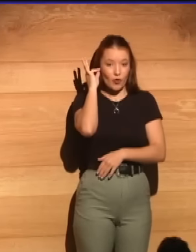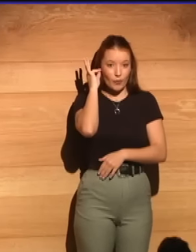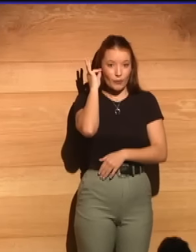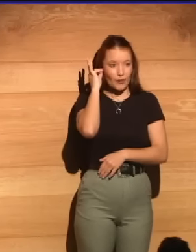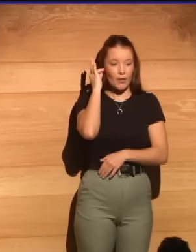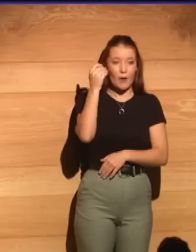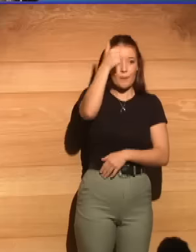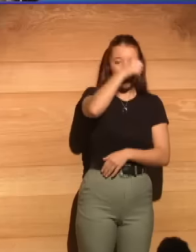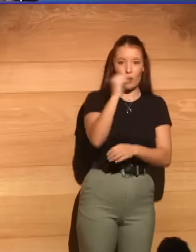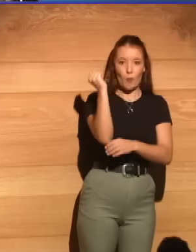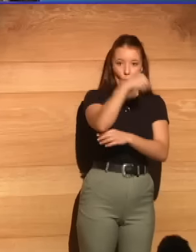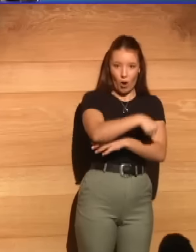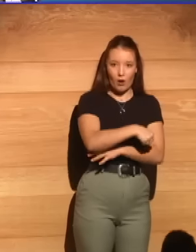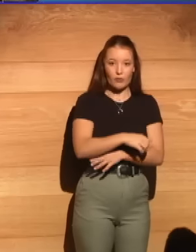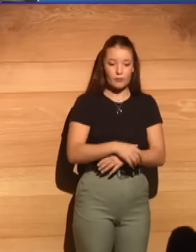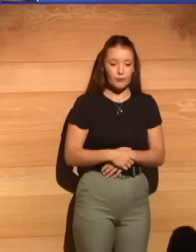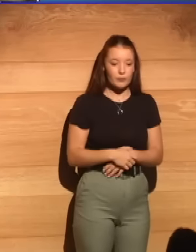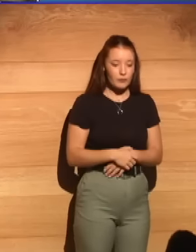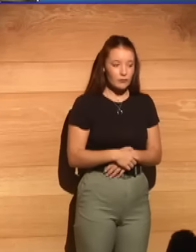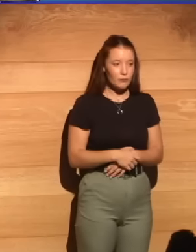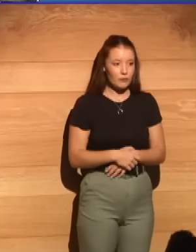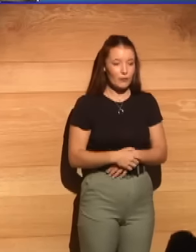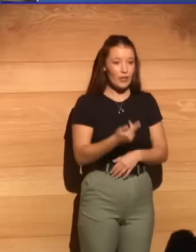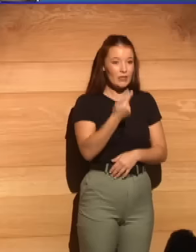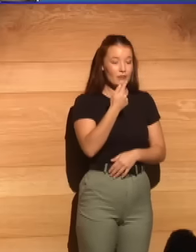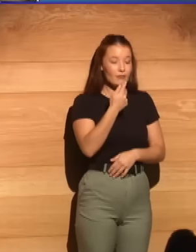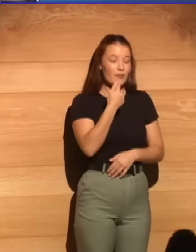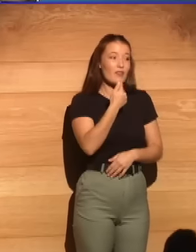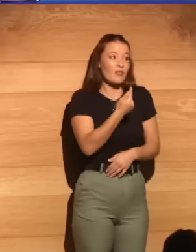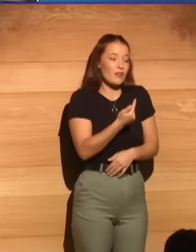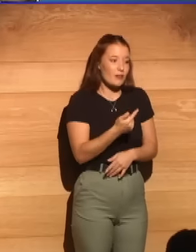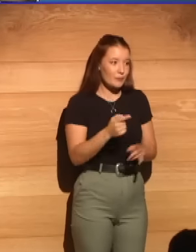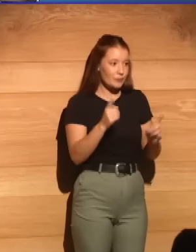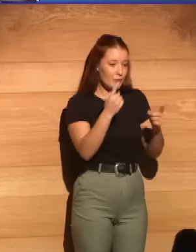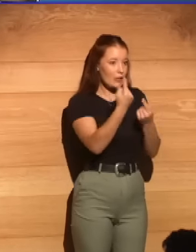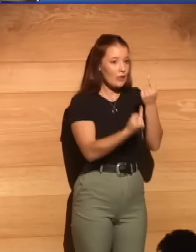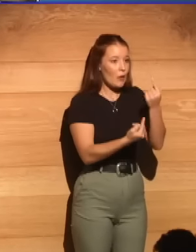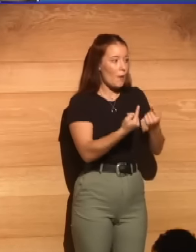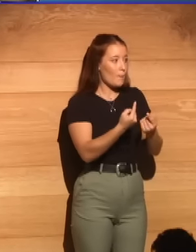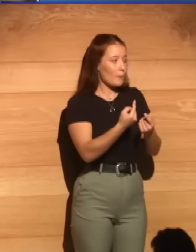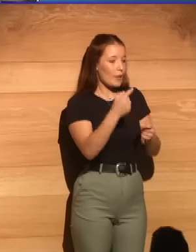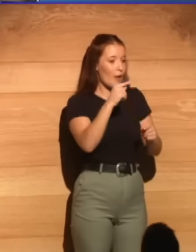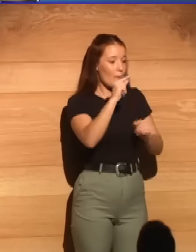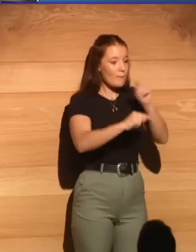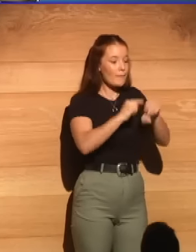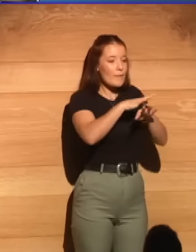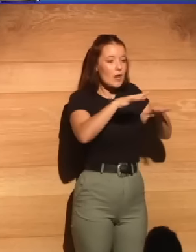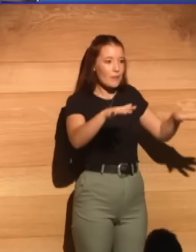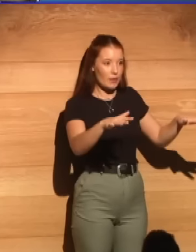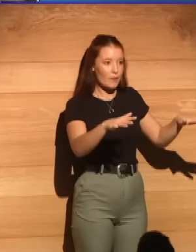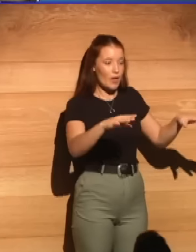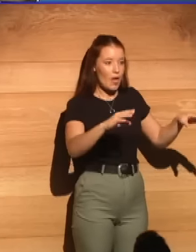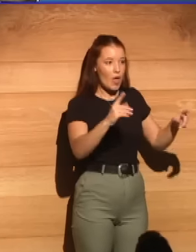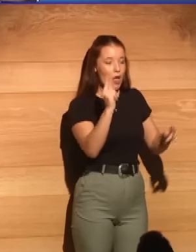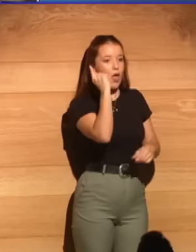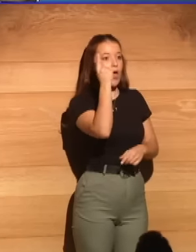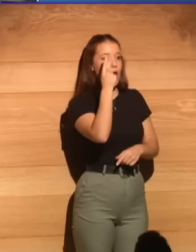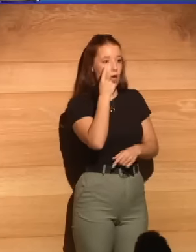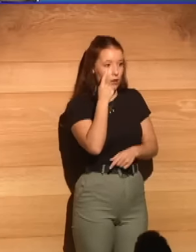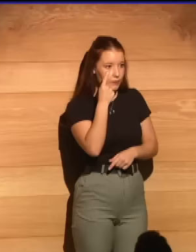masculino. Yo creo que lo que nos ha puesto manifiesto la pandemia es que va a haber una serie de dinámicas que ya han cambiado